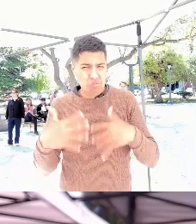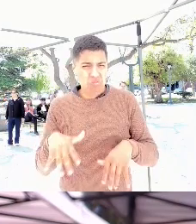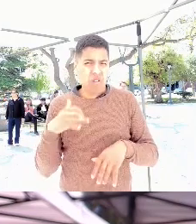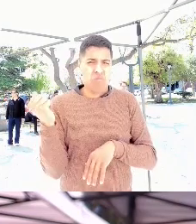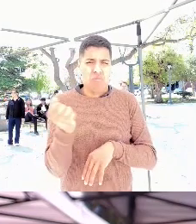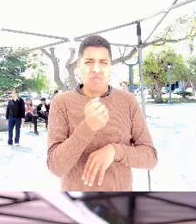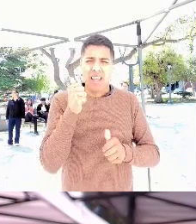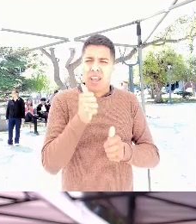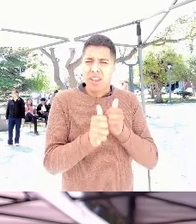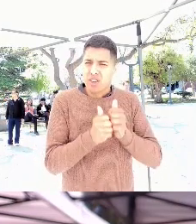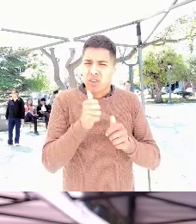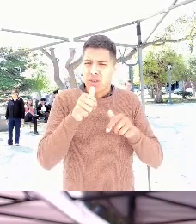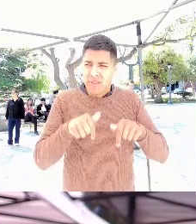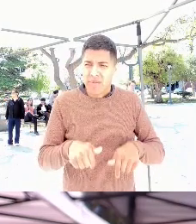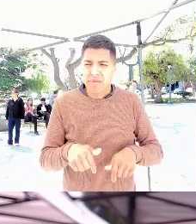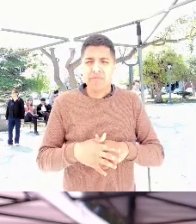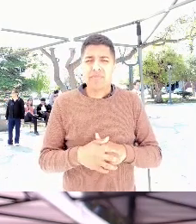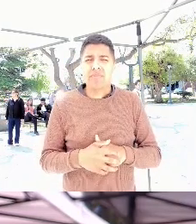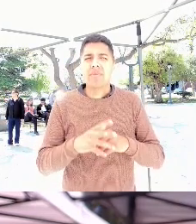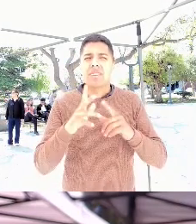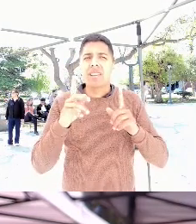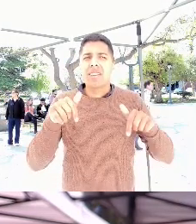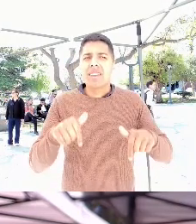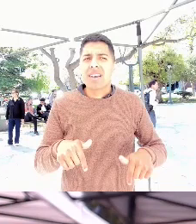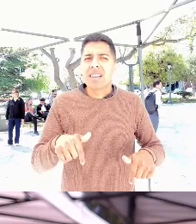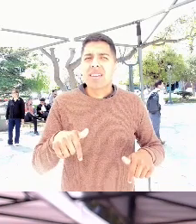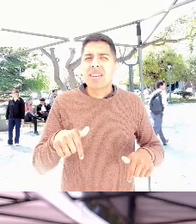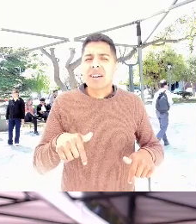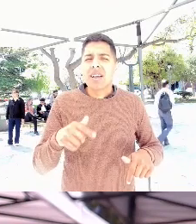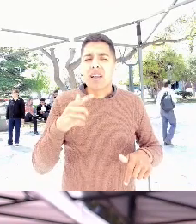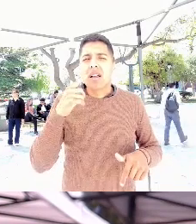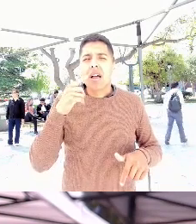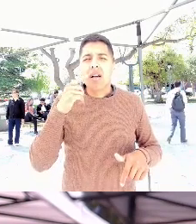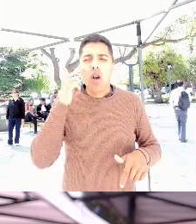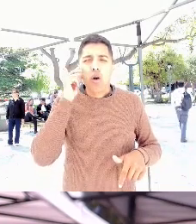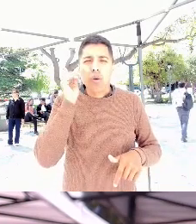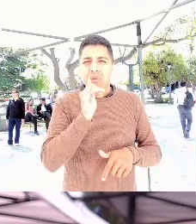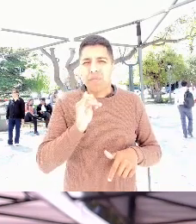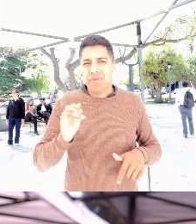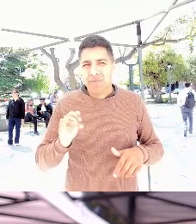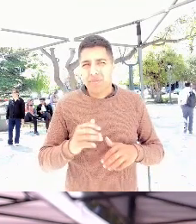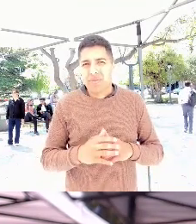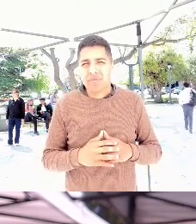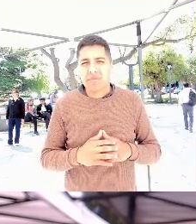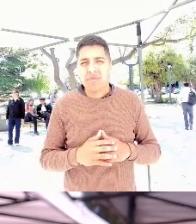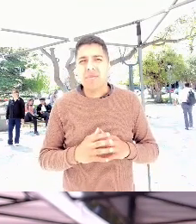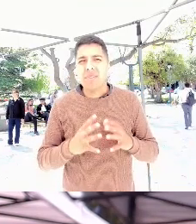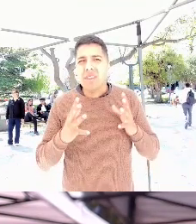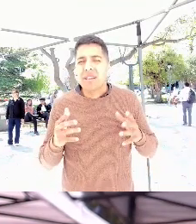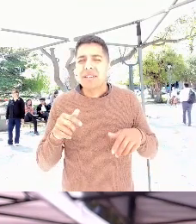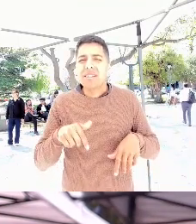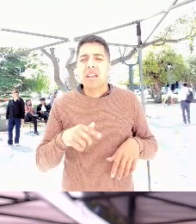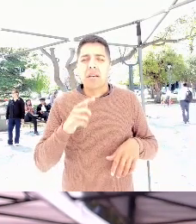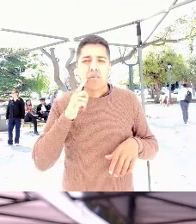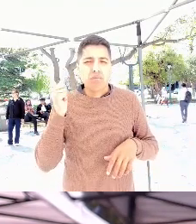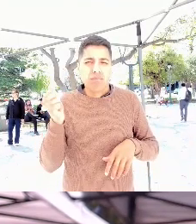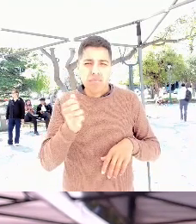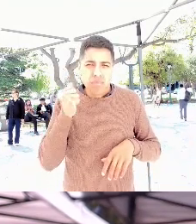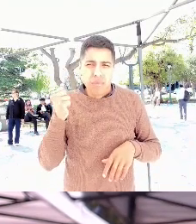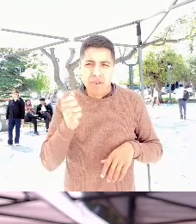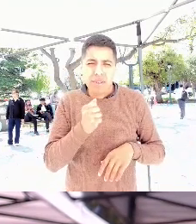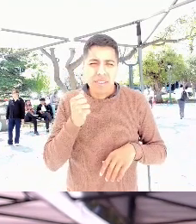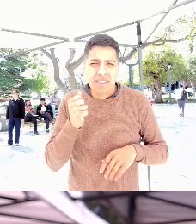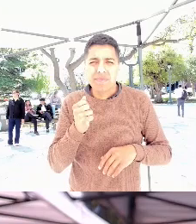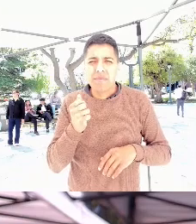historia y del presente de nuestro departamento, y es por lo tanto que su importancia